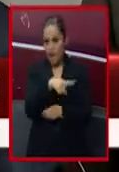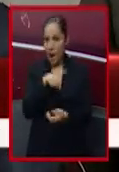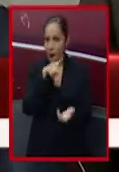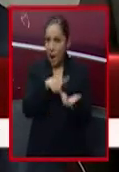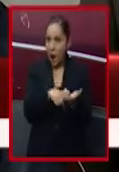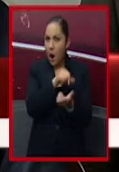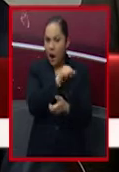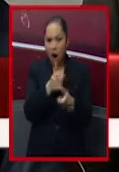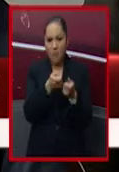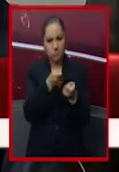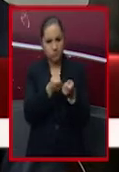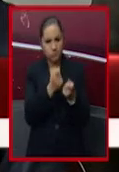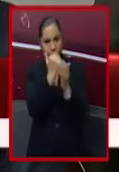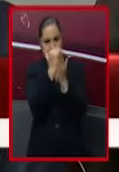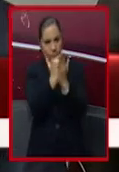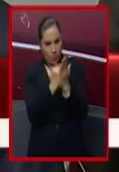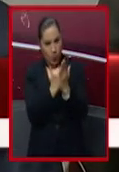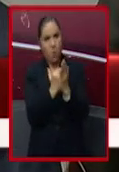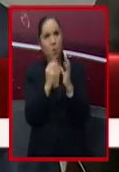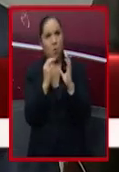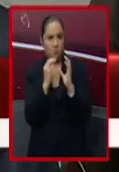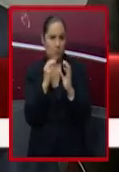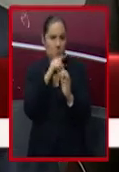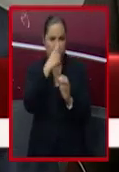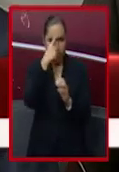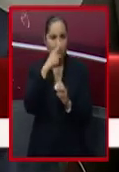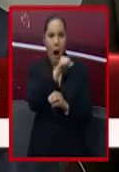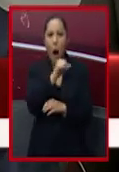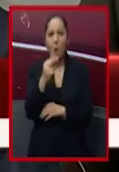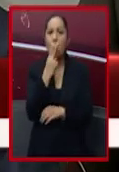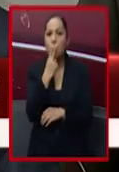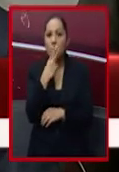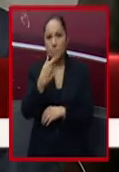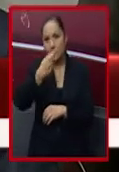regulación del uso medicinal de la marihuana.